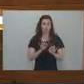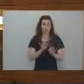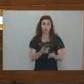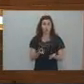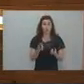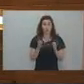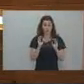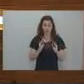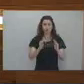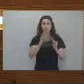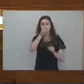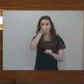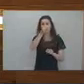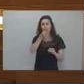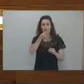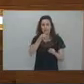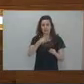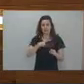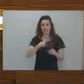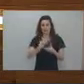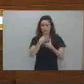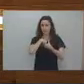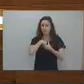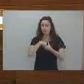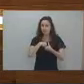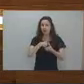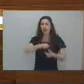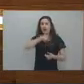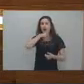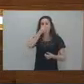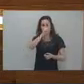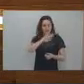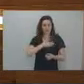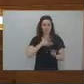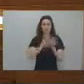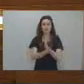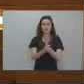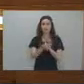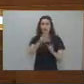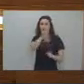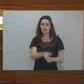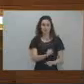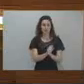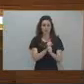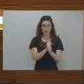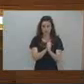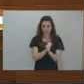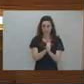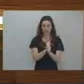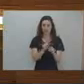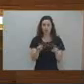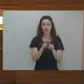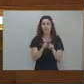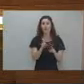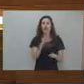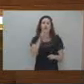socialista y cuando decimos socialista de corazón, era socialista de corazón. Mi abuelo era ese trabajador de hidrocantábrico